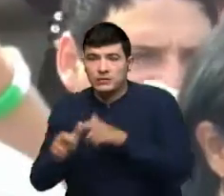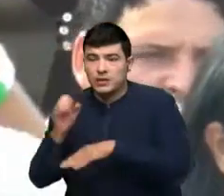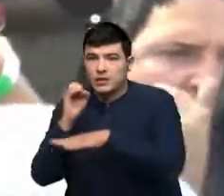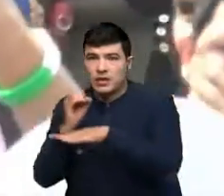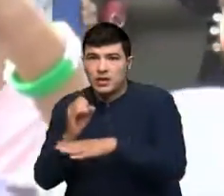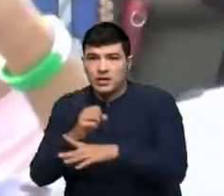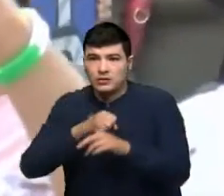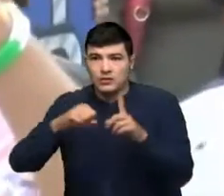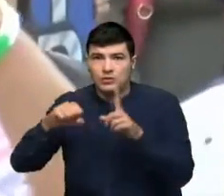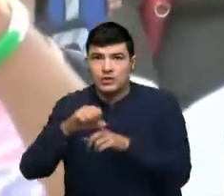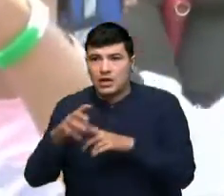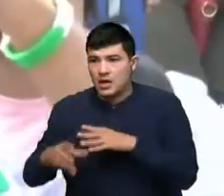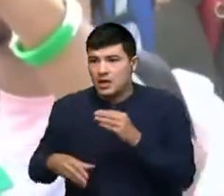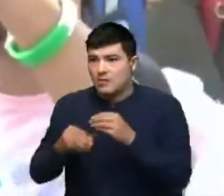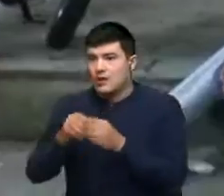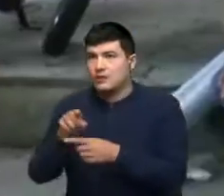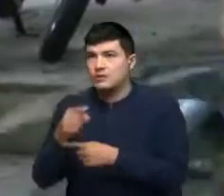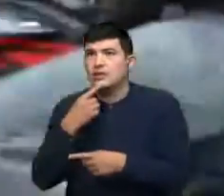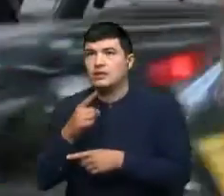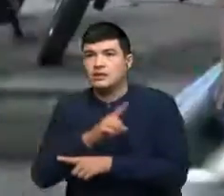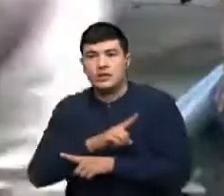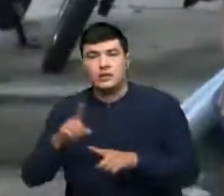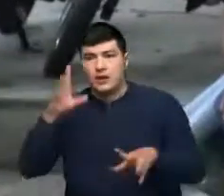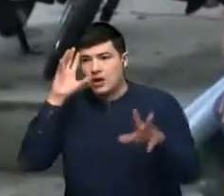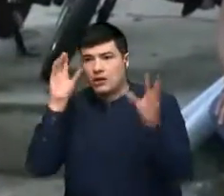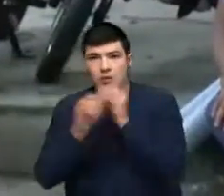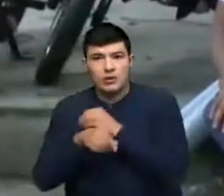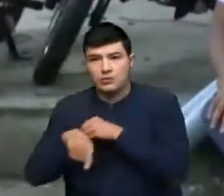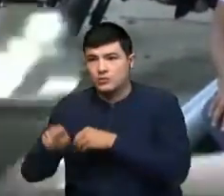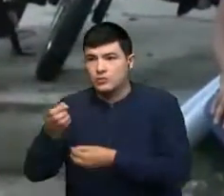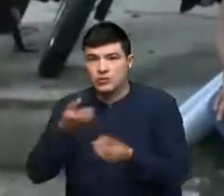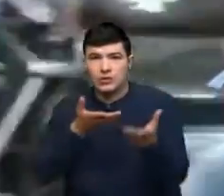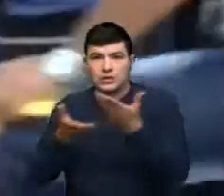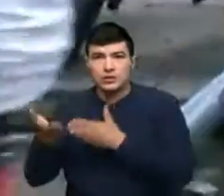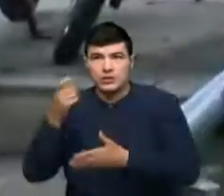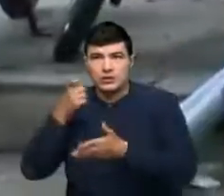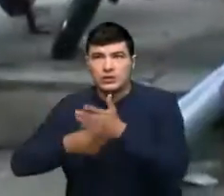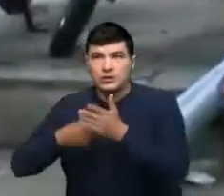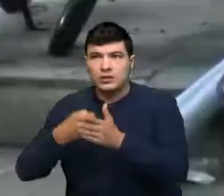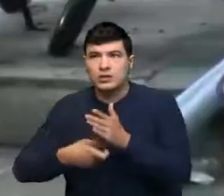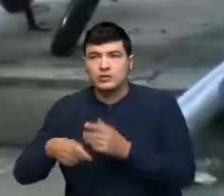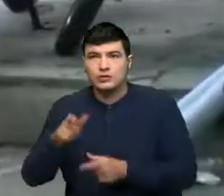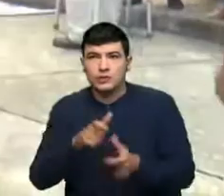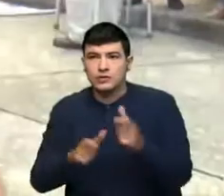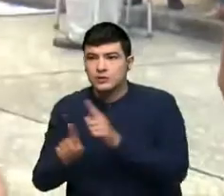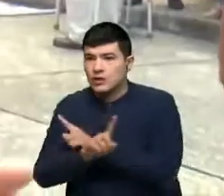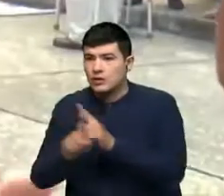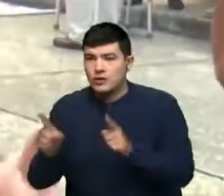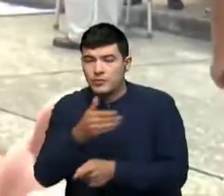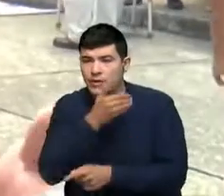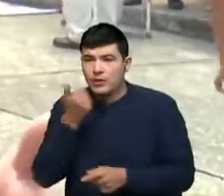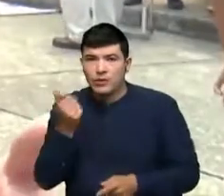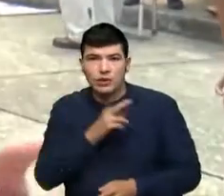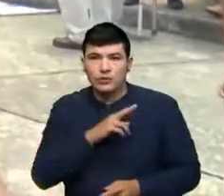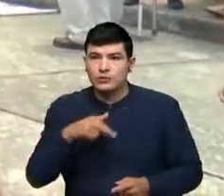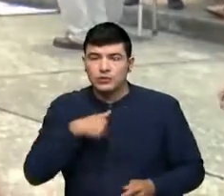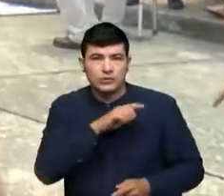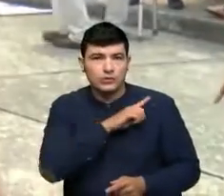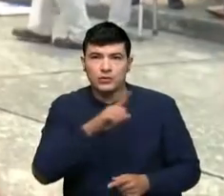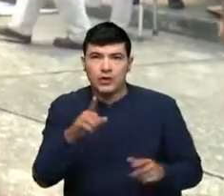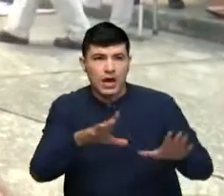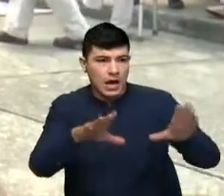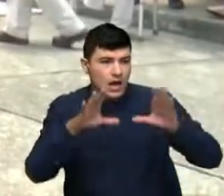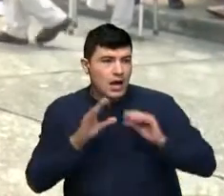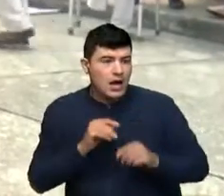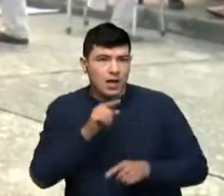organizaciones sociales para sumarse en protesta a las condiciones de seguridad que para ellos no son las mejores. Y rechazamos, obviamente,